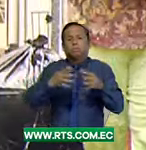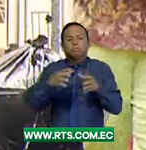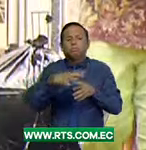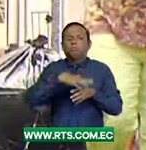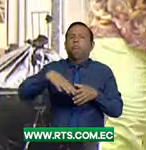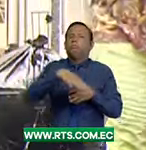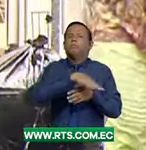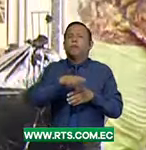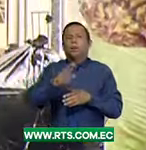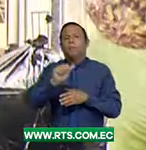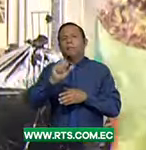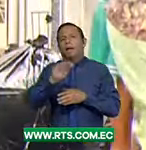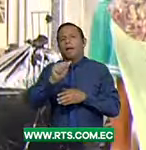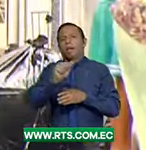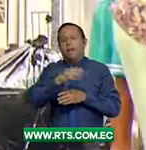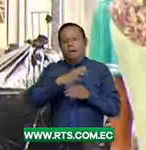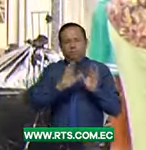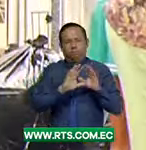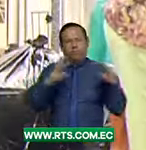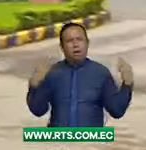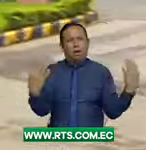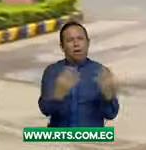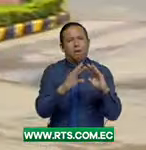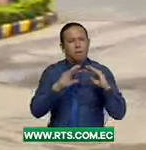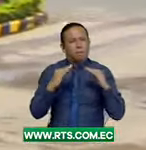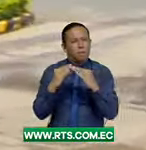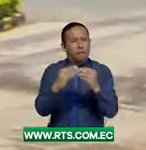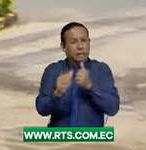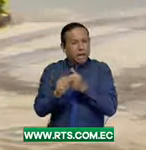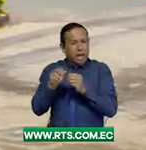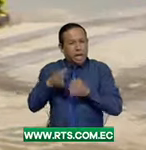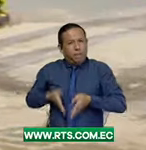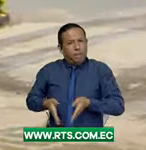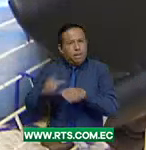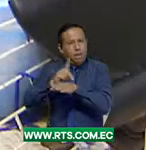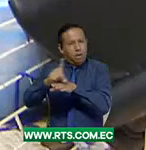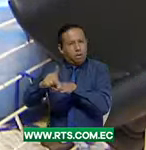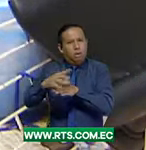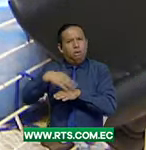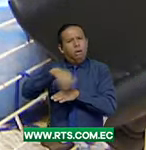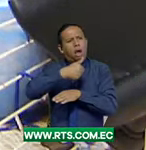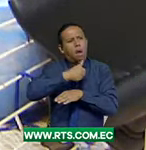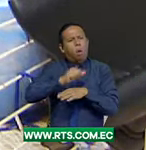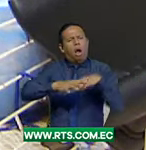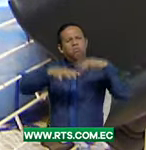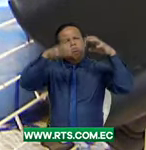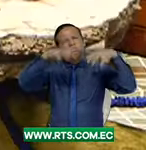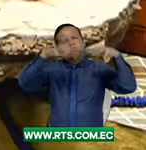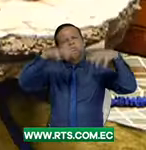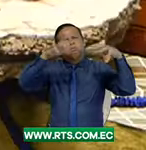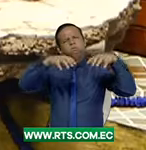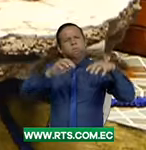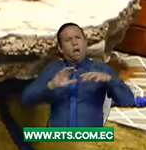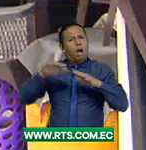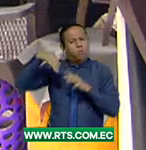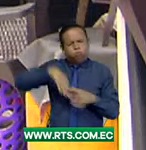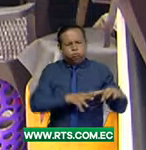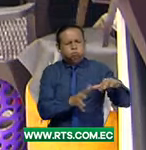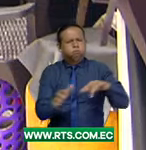Beata Mercedes de Jesús Molina, en la vía Adaule, parecía un tsunami, afirman, que se llevó los